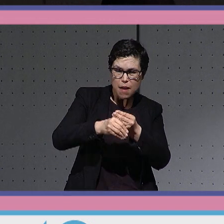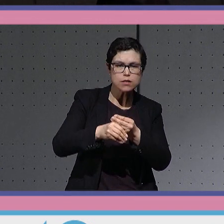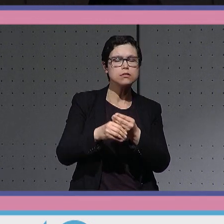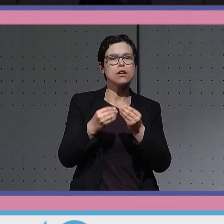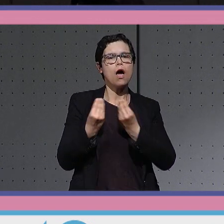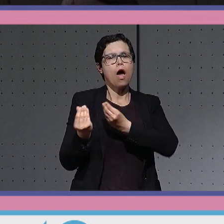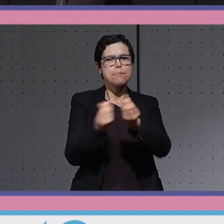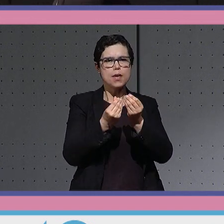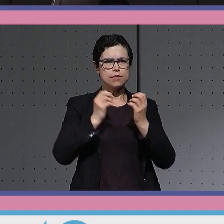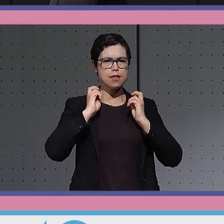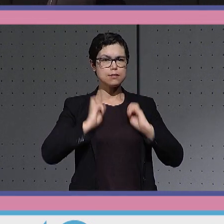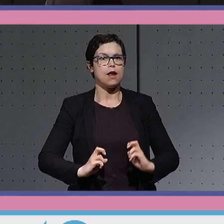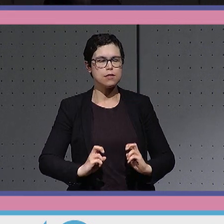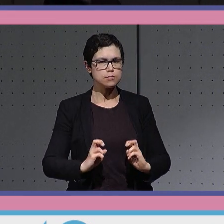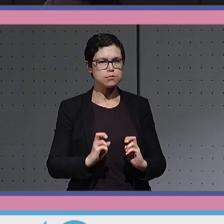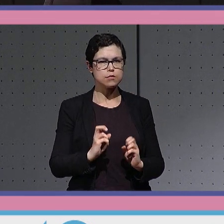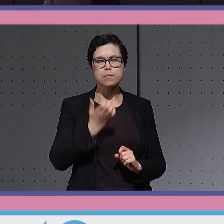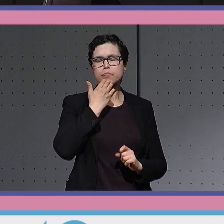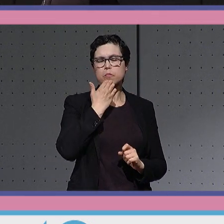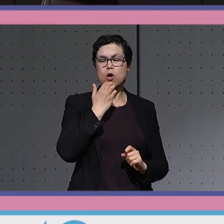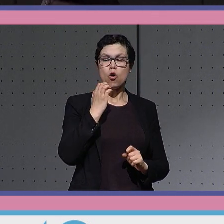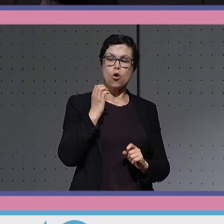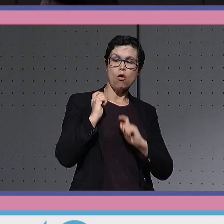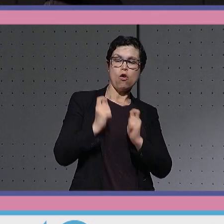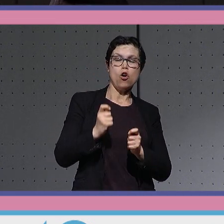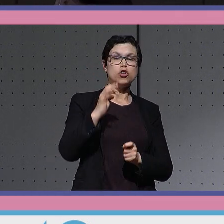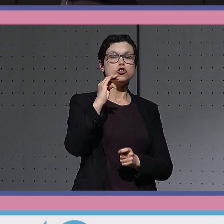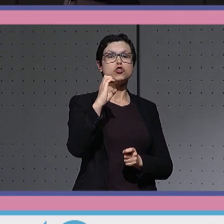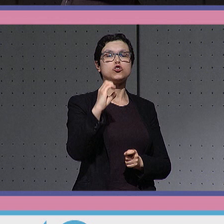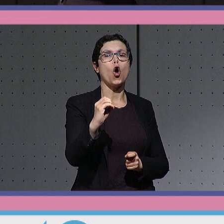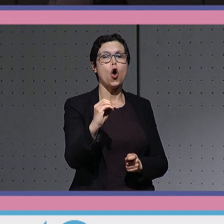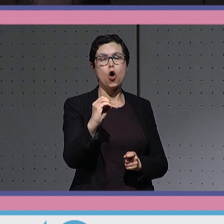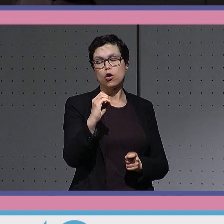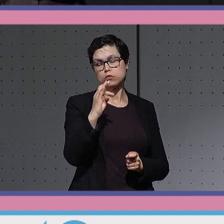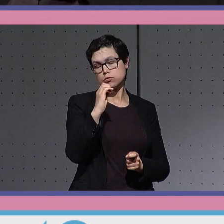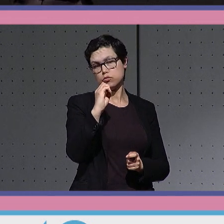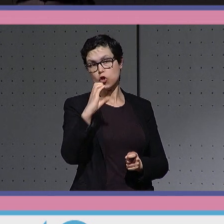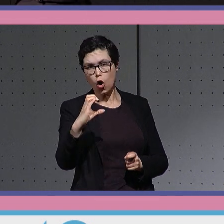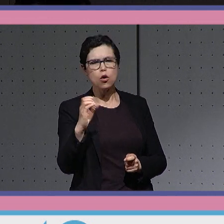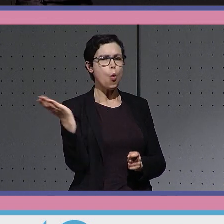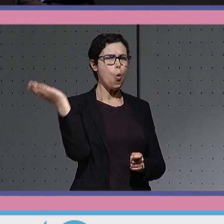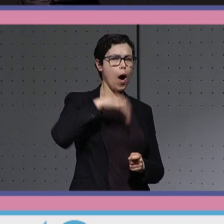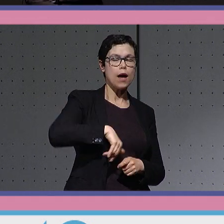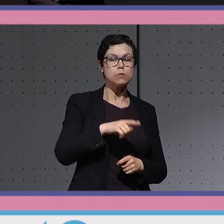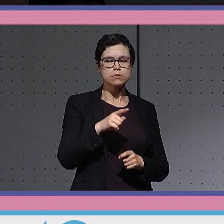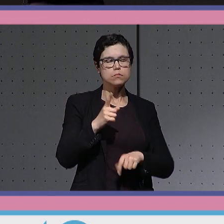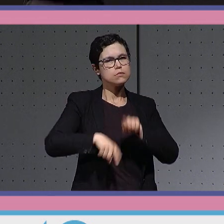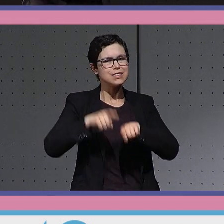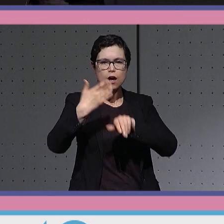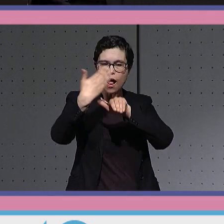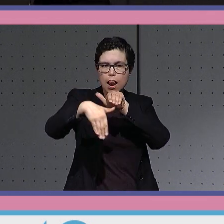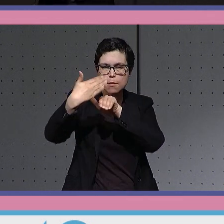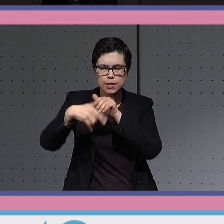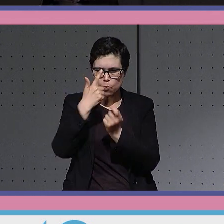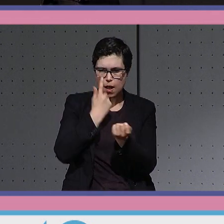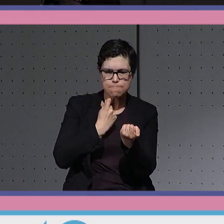ambientales. No, es que no va a ser un TOC porque ha tenido este estresor, si lo conseguimos limitar y esto